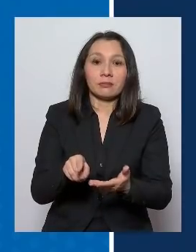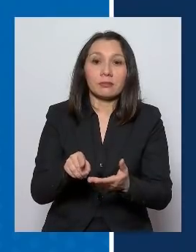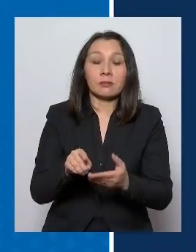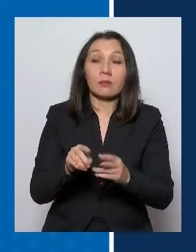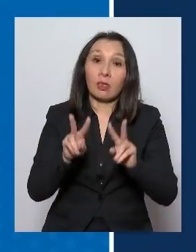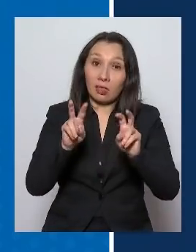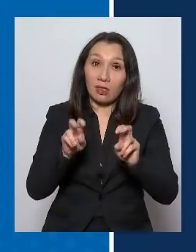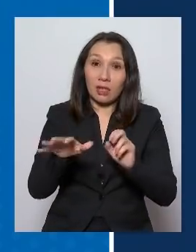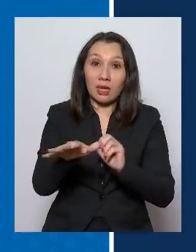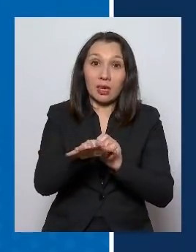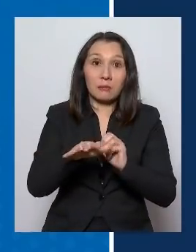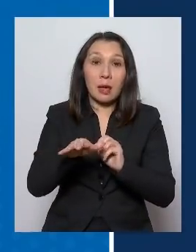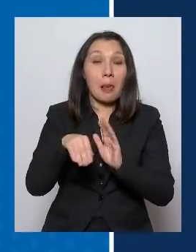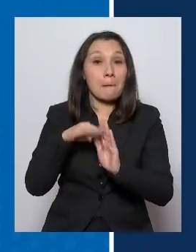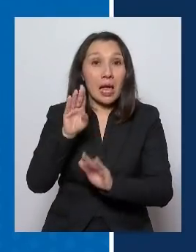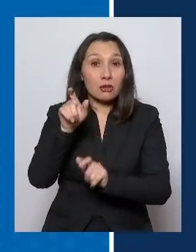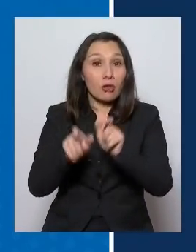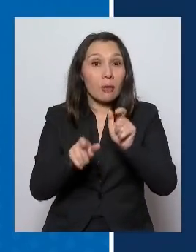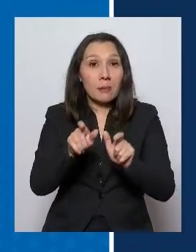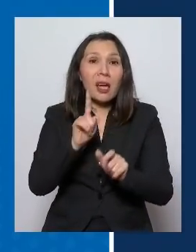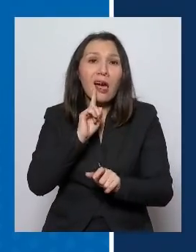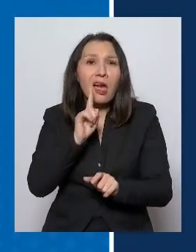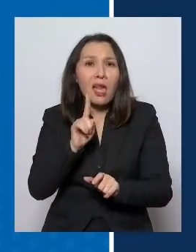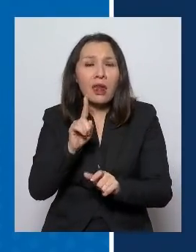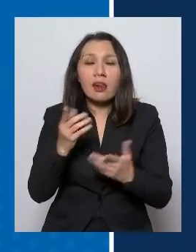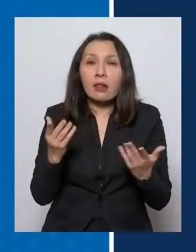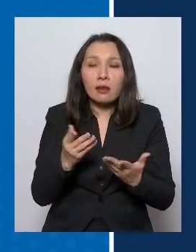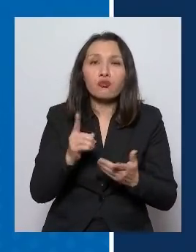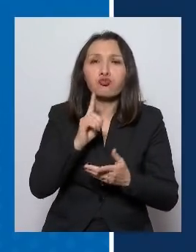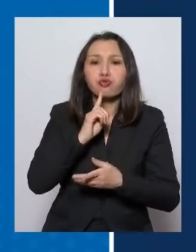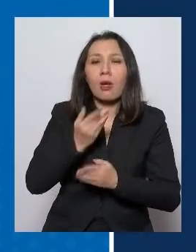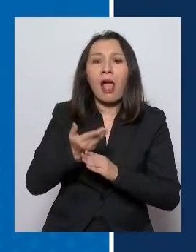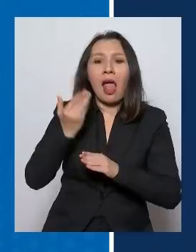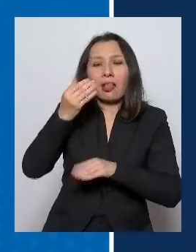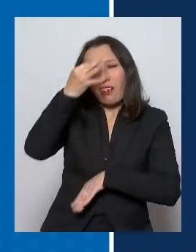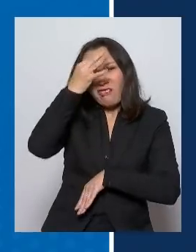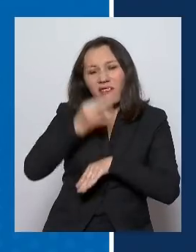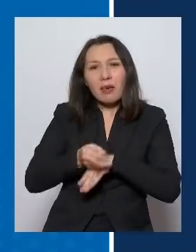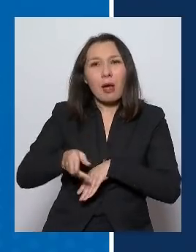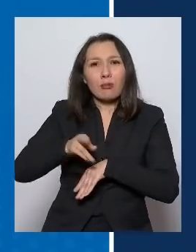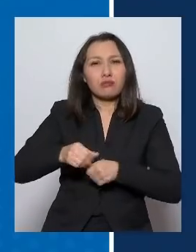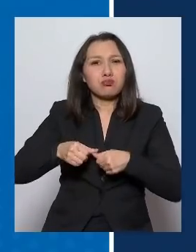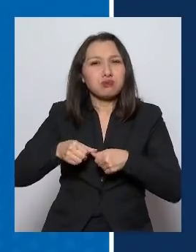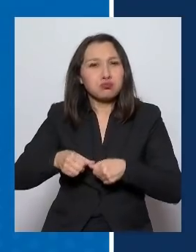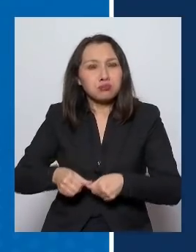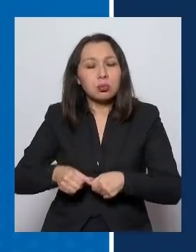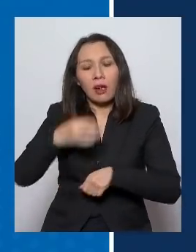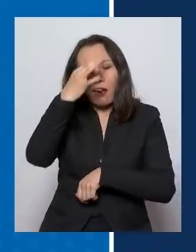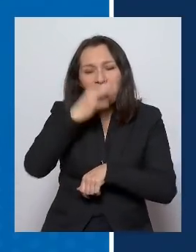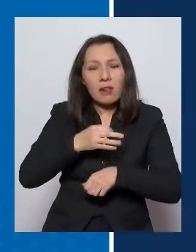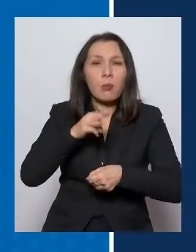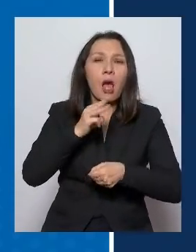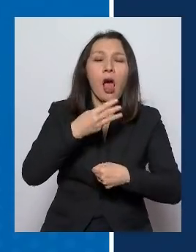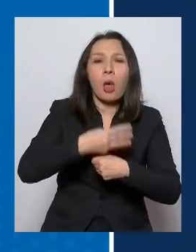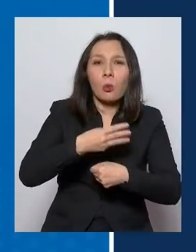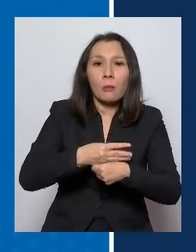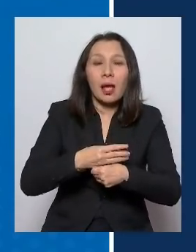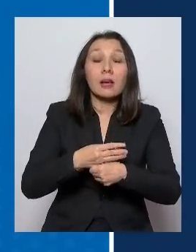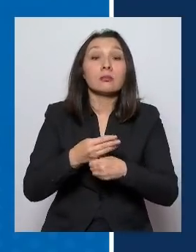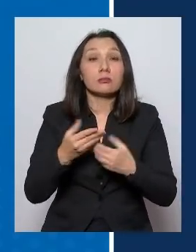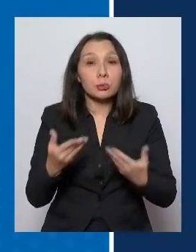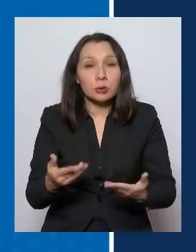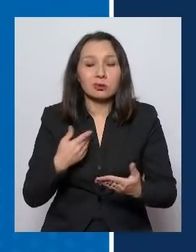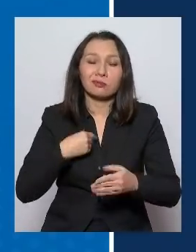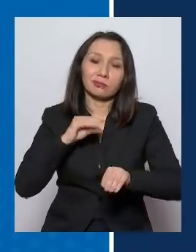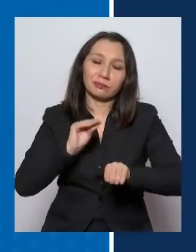Dentro de este contexto, la mayoría de ellas son personas que tenían enfermedades crónicas, personas adultas mayores, y es por eso que hemos